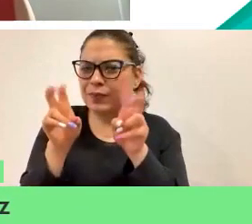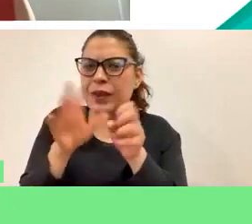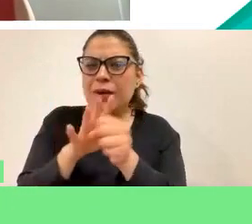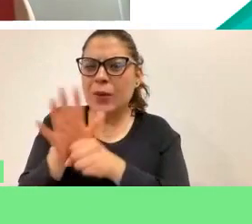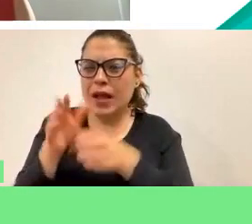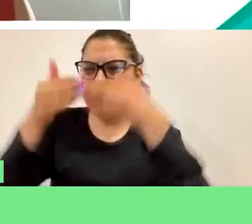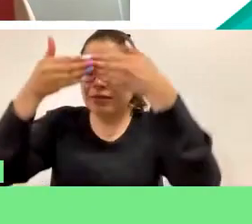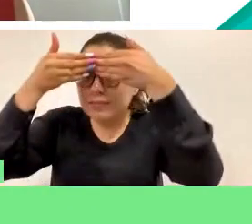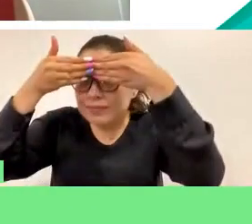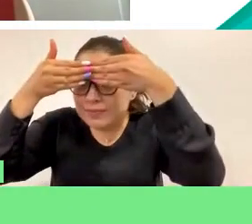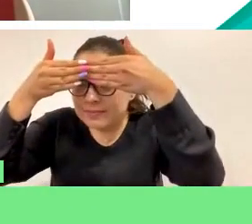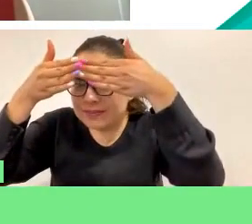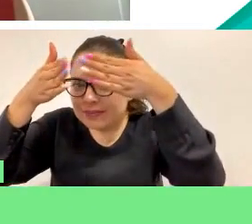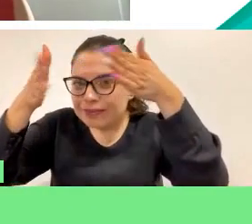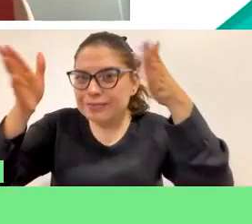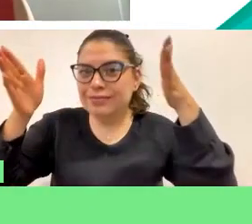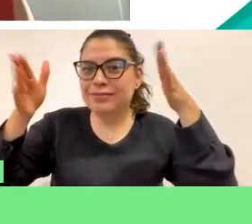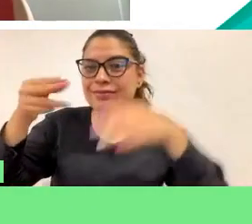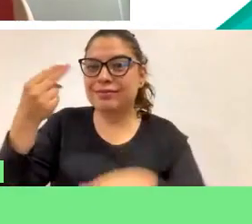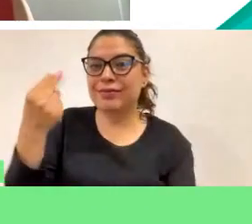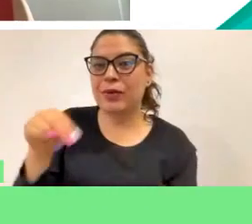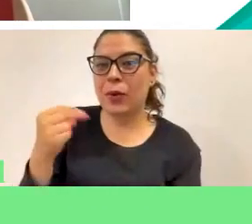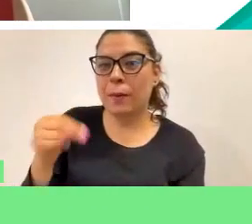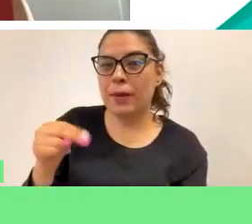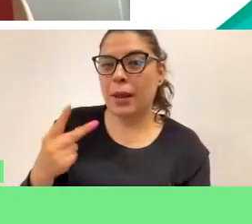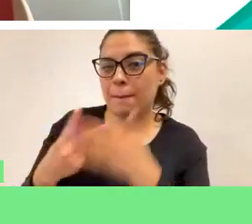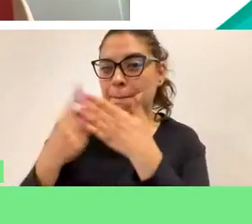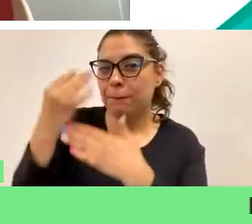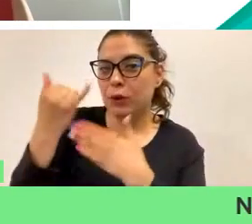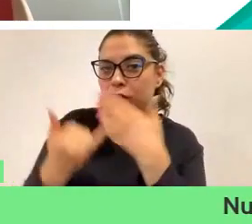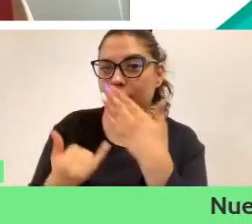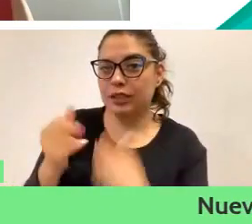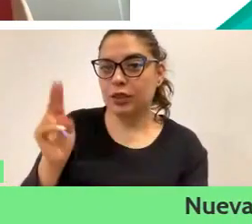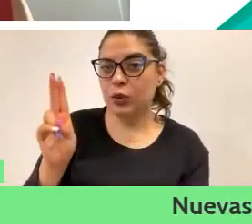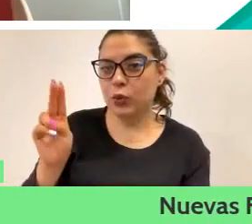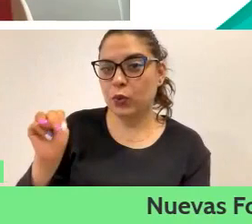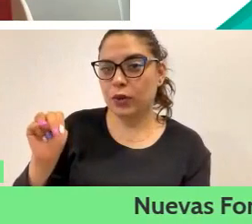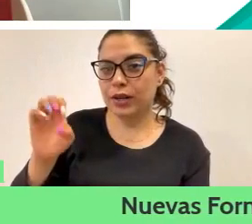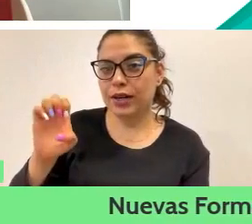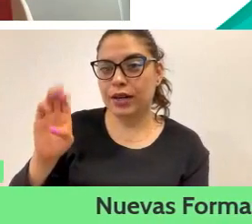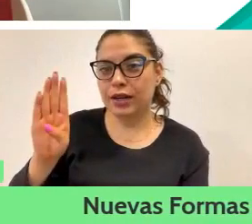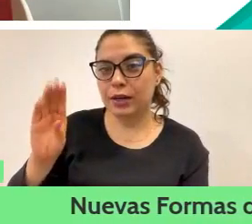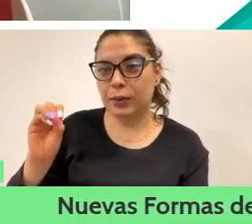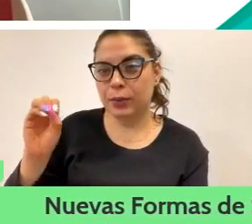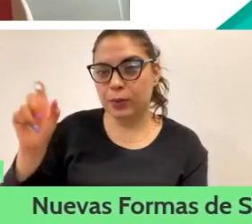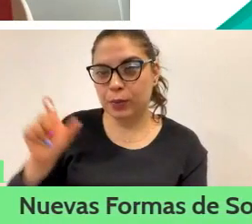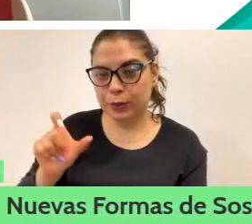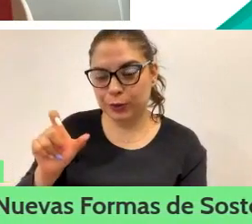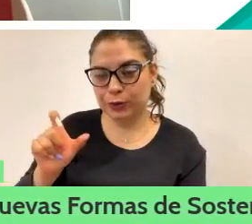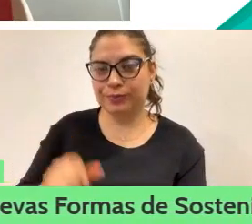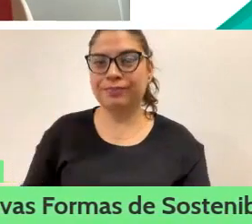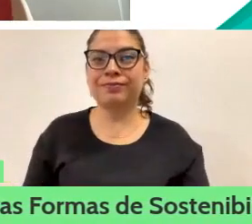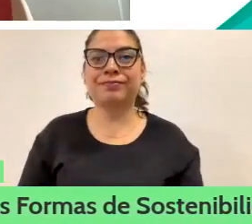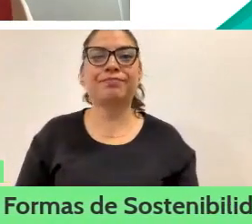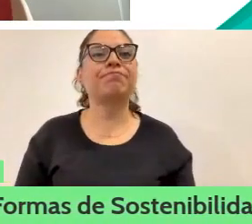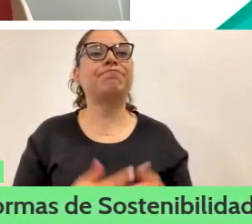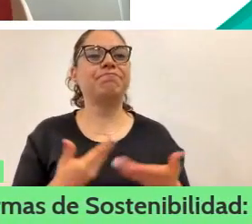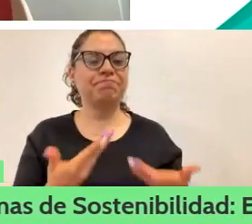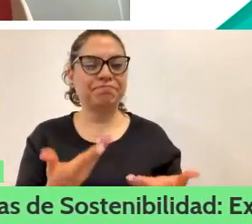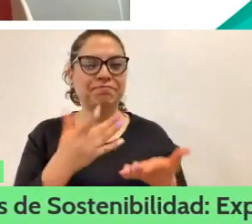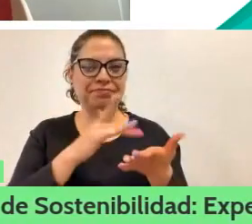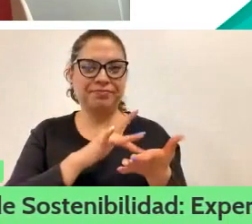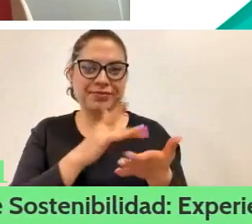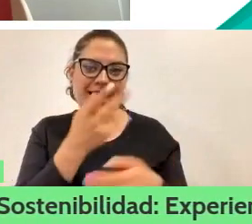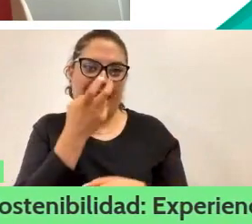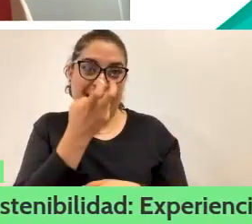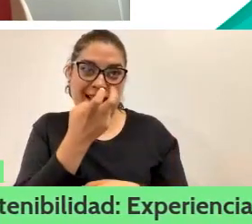que se llama Unebox, ¿no? Desde Oxfam. Así que, bueno, adelante, Carlos. Vale, muy bien. Como has dicho, justamente lo de pensar fuera de la